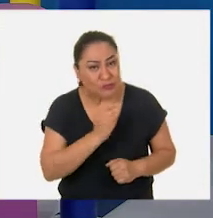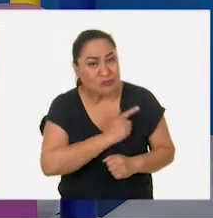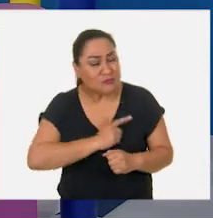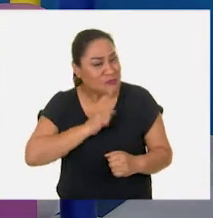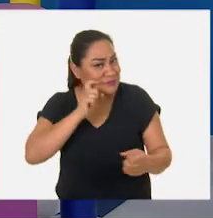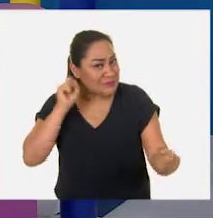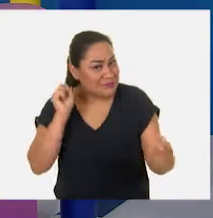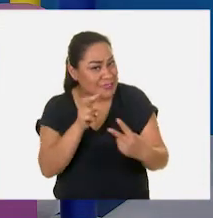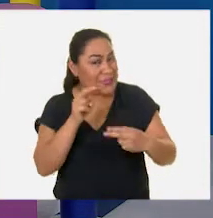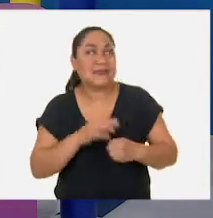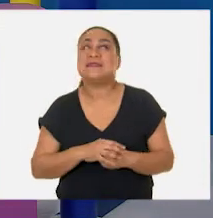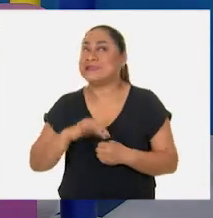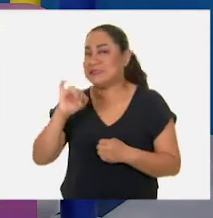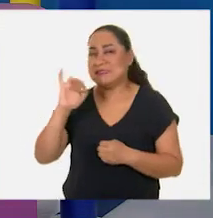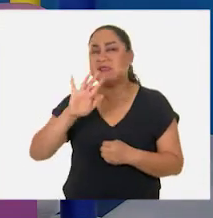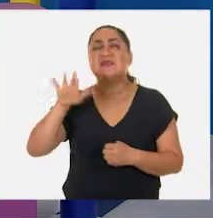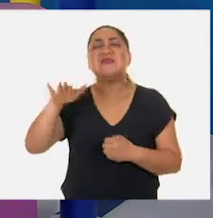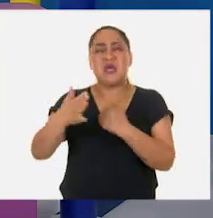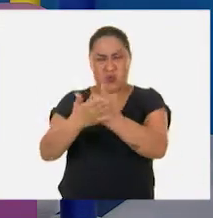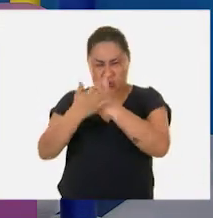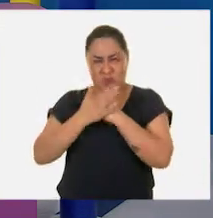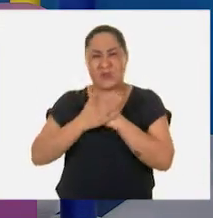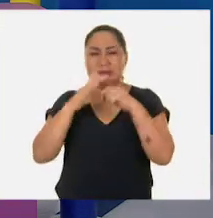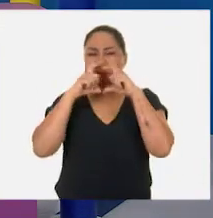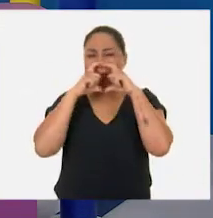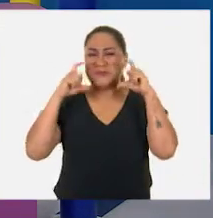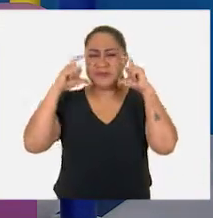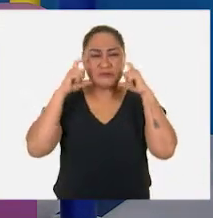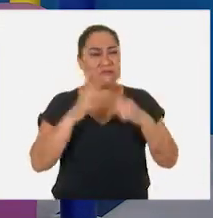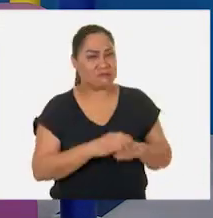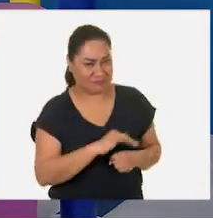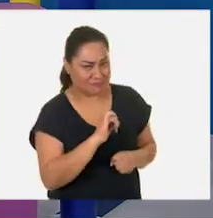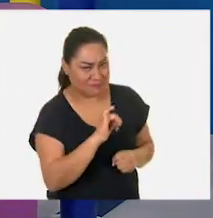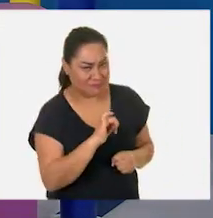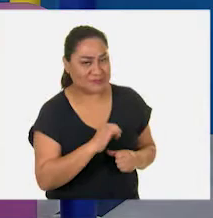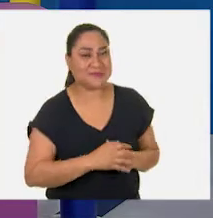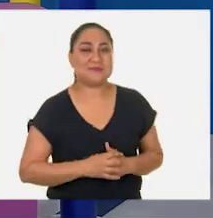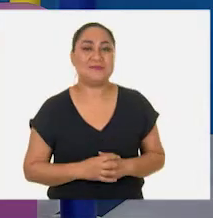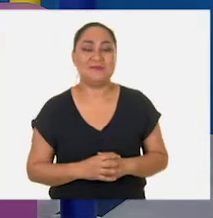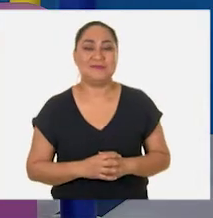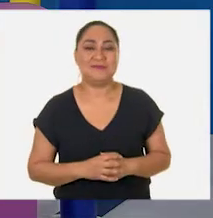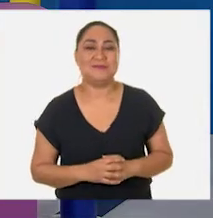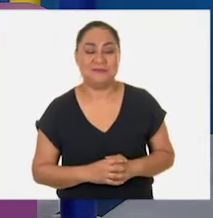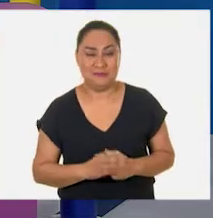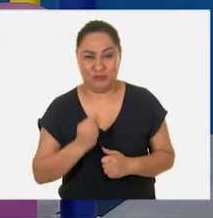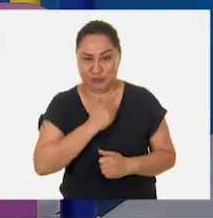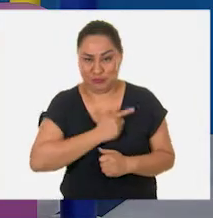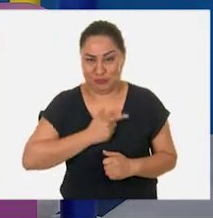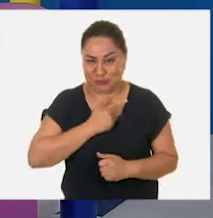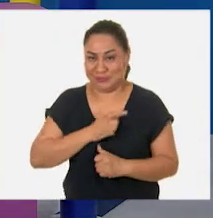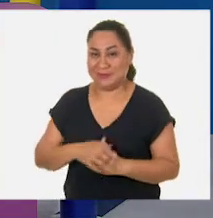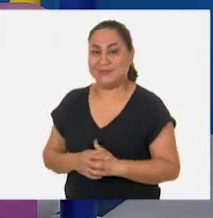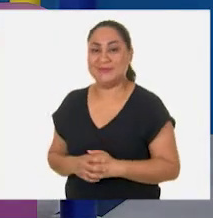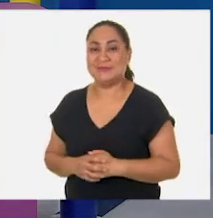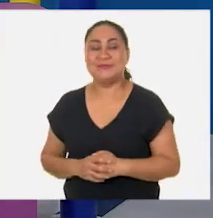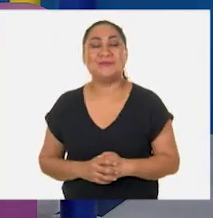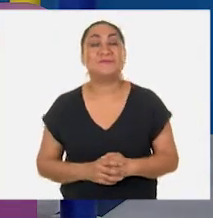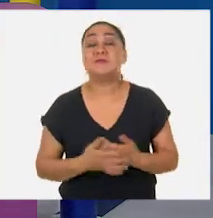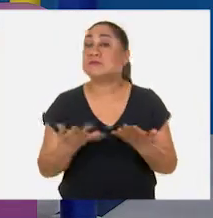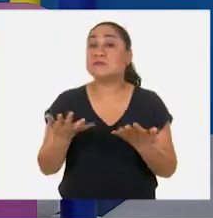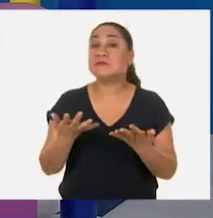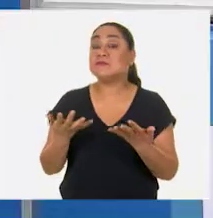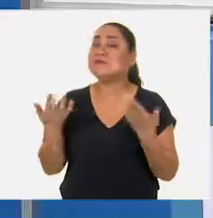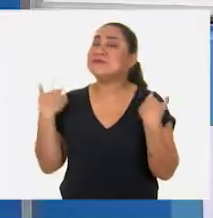Ale. Ay, ya sé. ¿Me puedes ayudar con mi cubrebocas? Ay, sí, por supuesto. Claro, con mucho gusto. Maestra, ¿cómo está